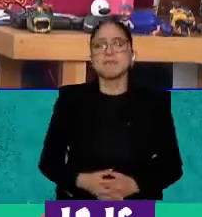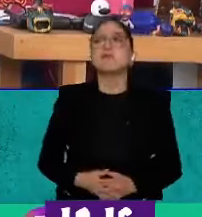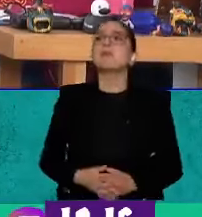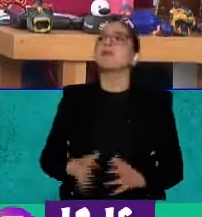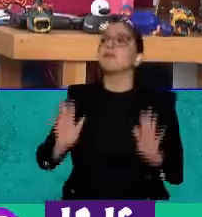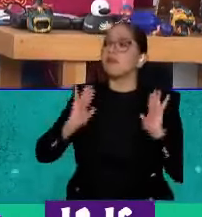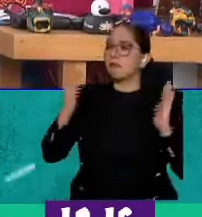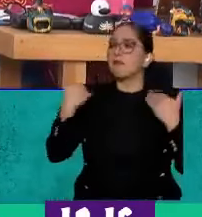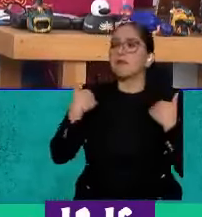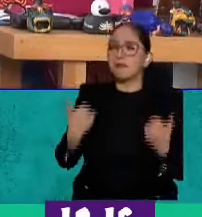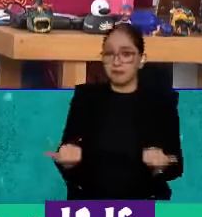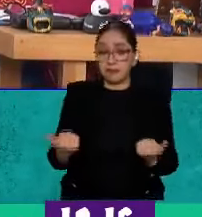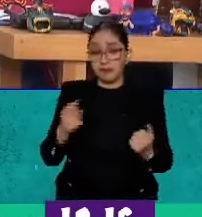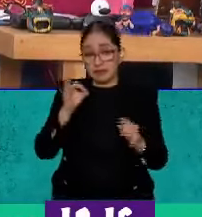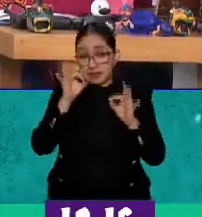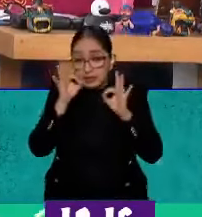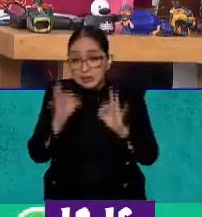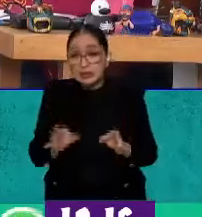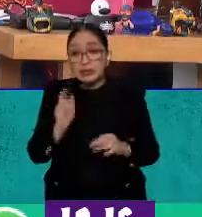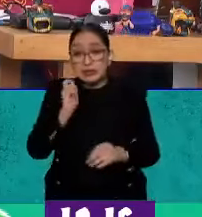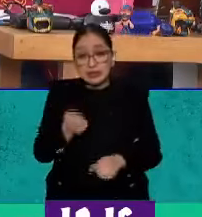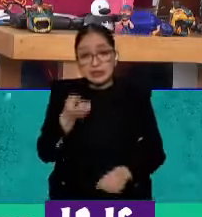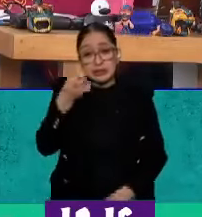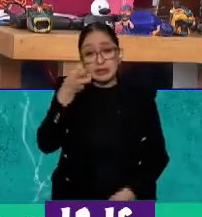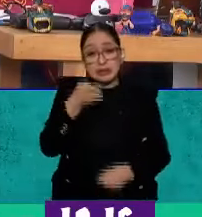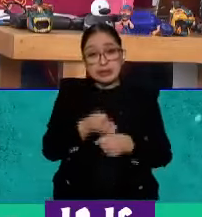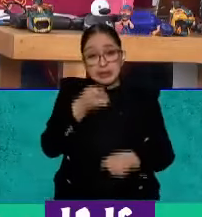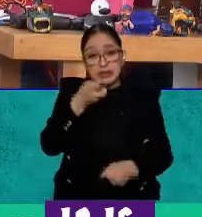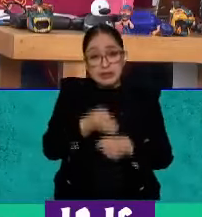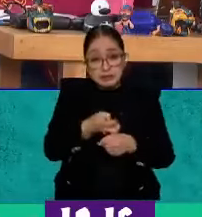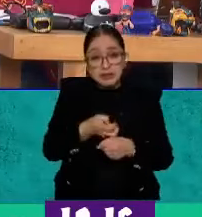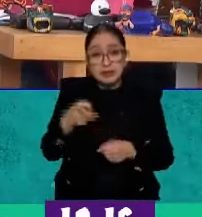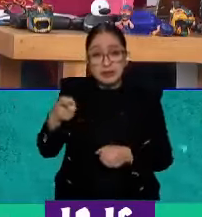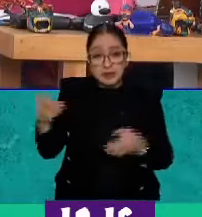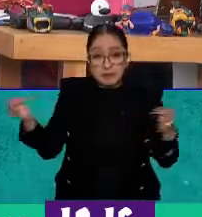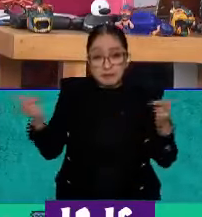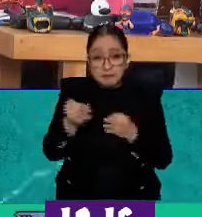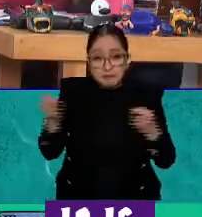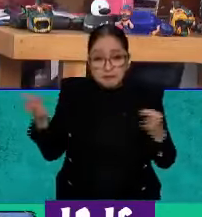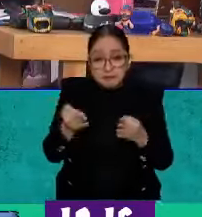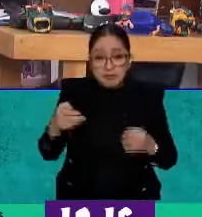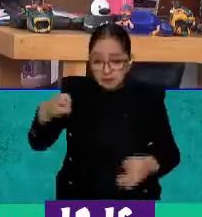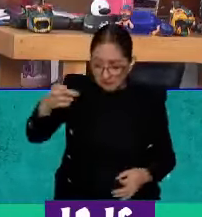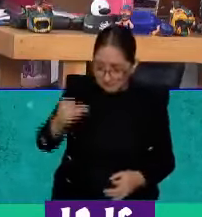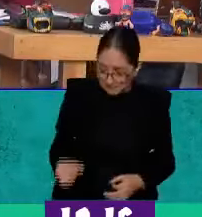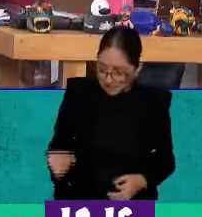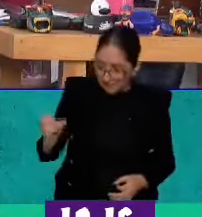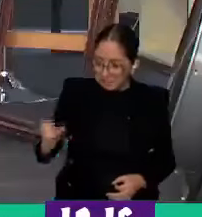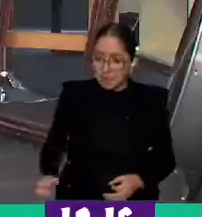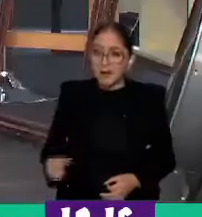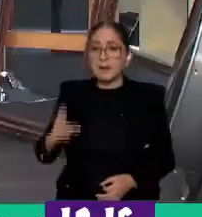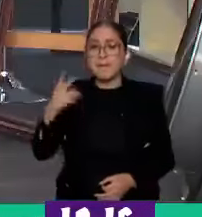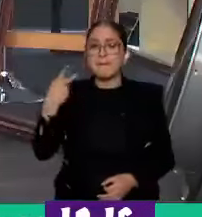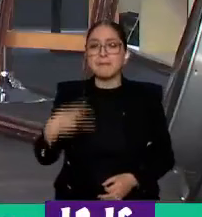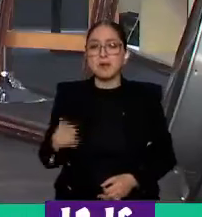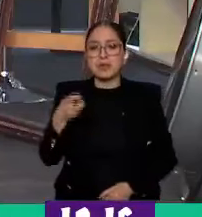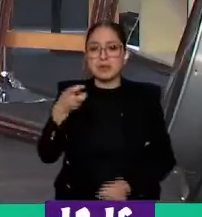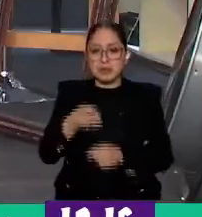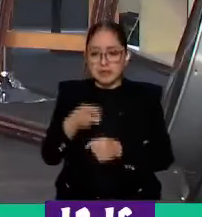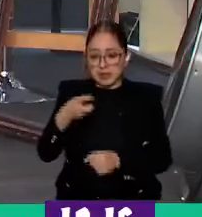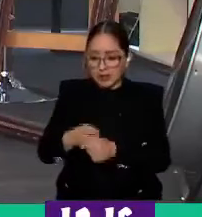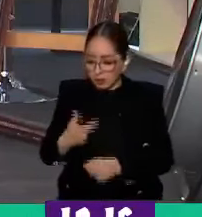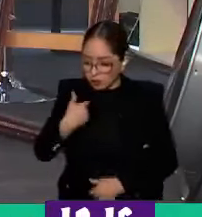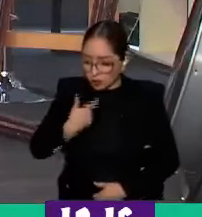Por ejemplo, en teoría, las cervezas deberían ir en la puerta del refrigerador porque no se echan a perder tan rápido. Tan pero va mejor aquí, mire. Exacto. Va mejor